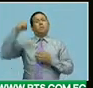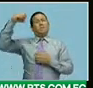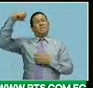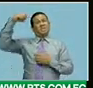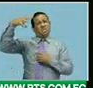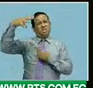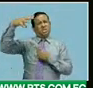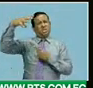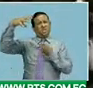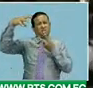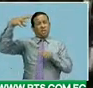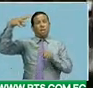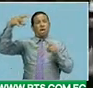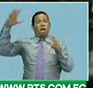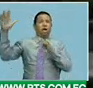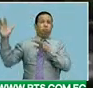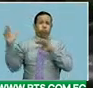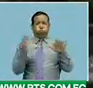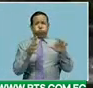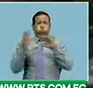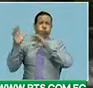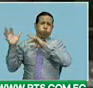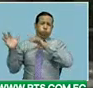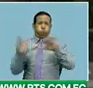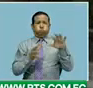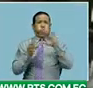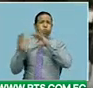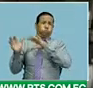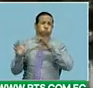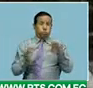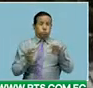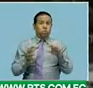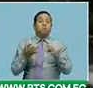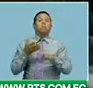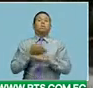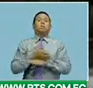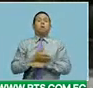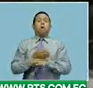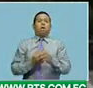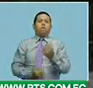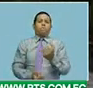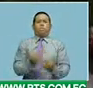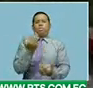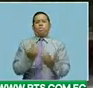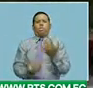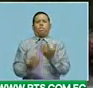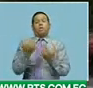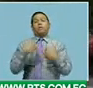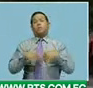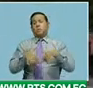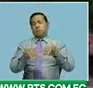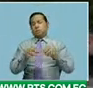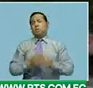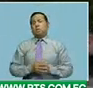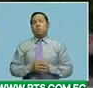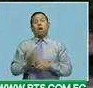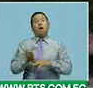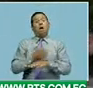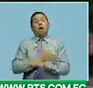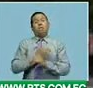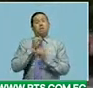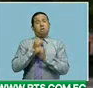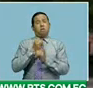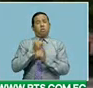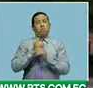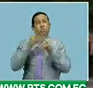del viento prácticamente impidieron que las llamas sean sofocadas. ¿Qué información tienen por parte del INAMI? Sí, tenemos información que